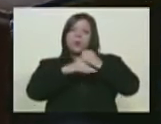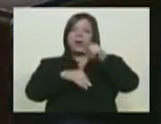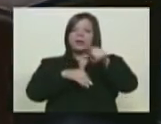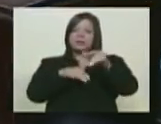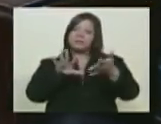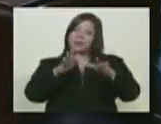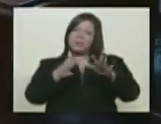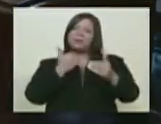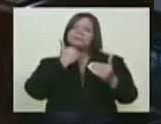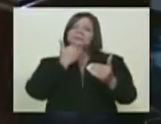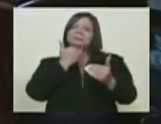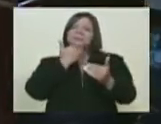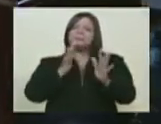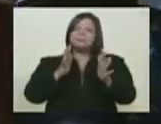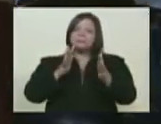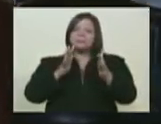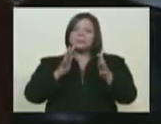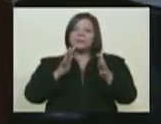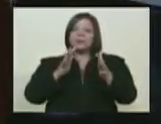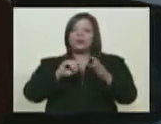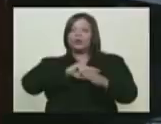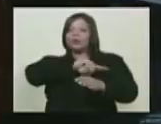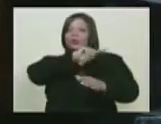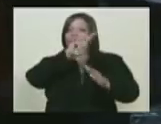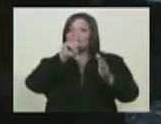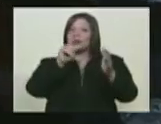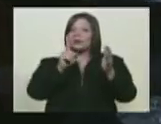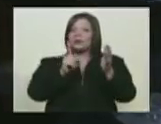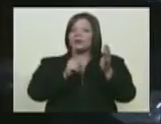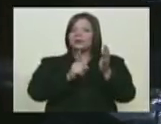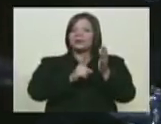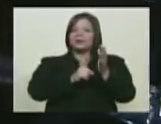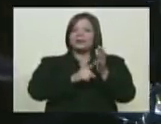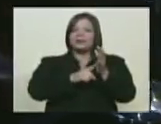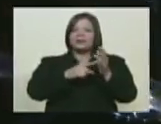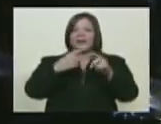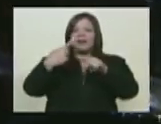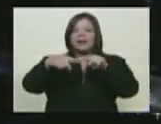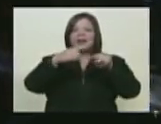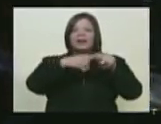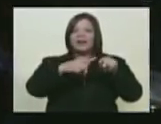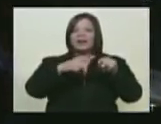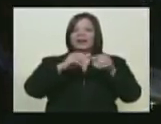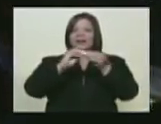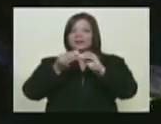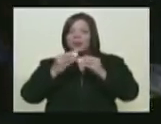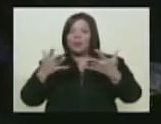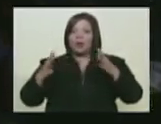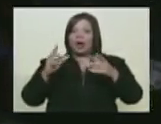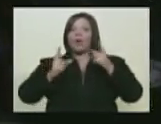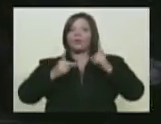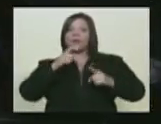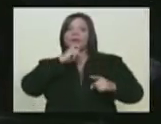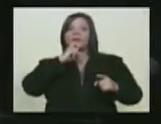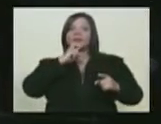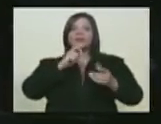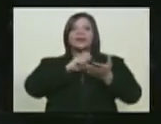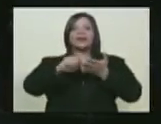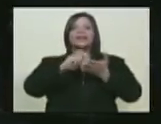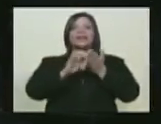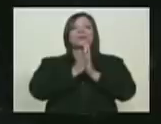pretendidamente similar, volcando todas las versiones sobre hechos controversiales? Y me salió este